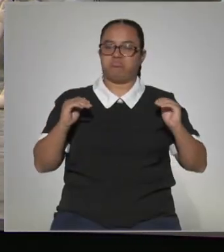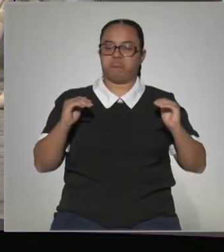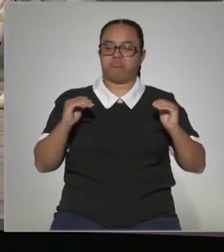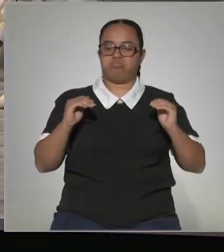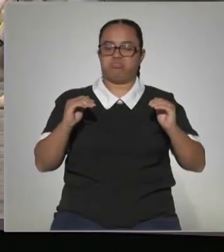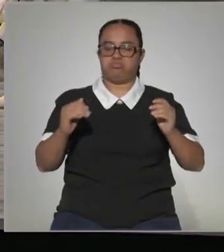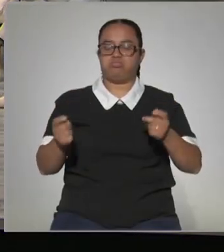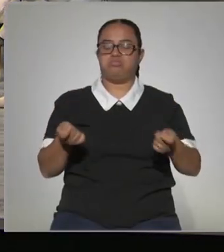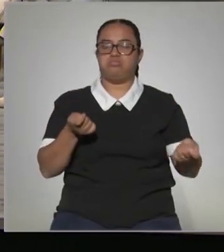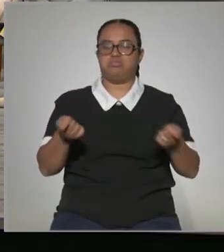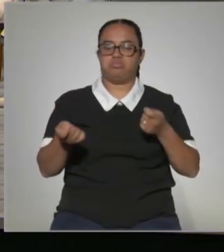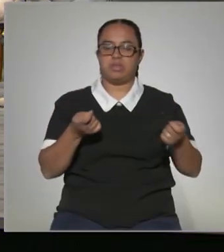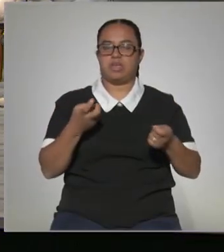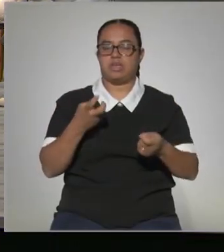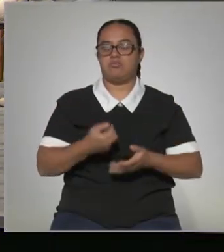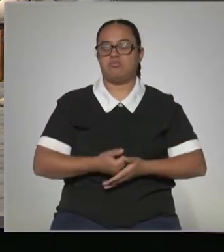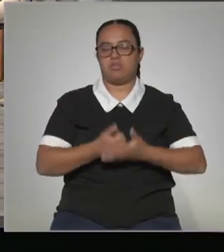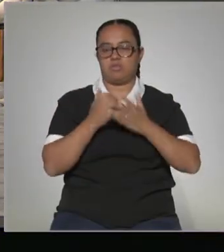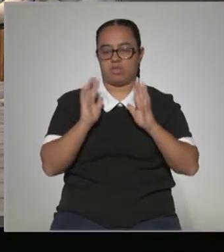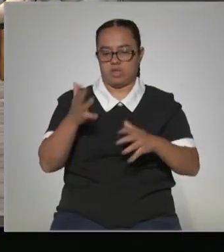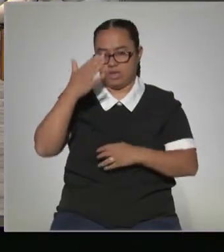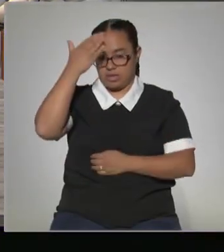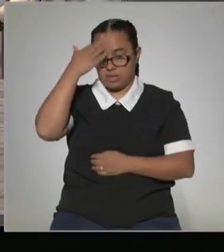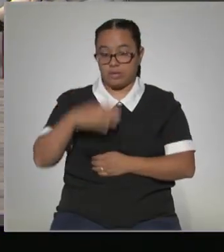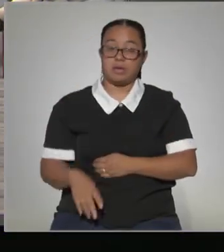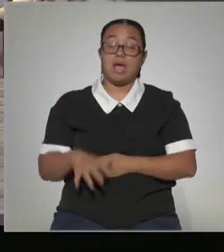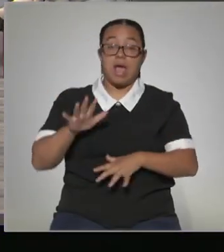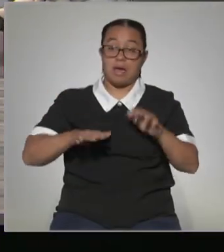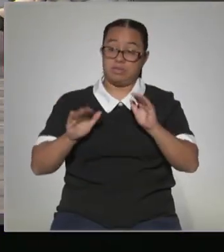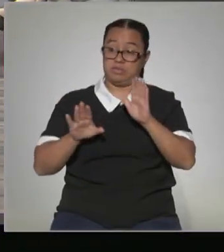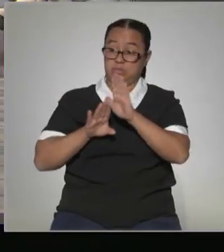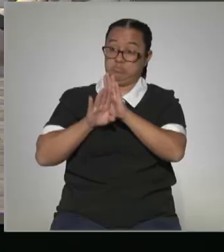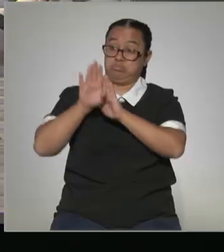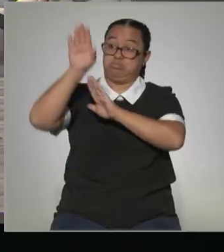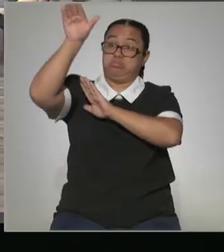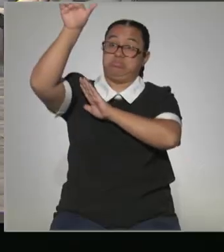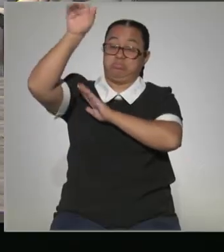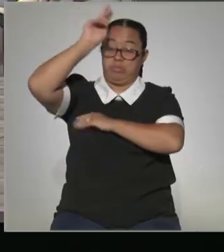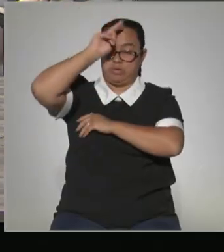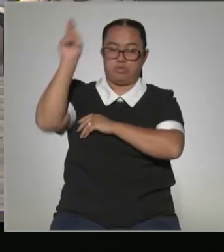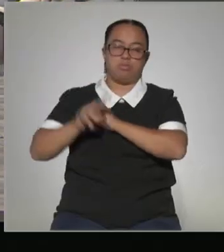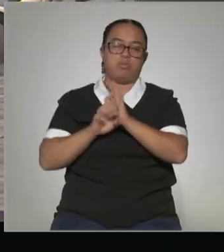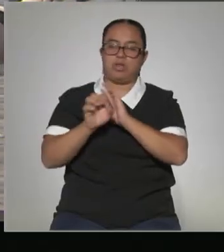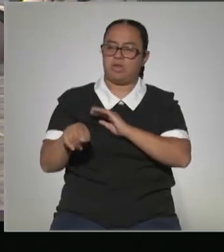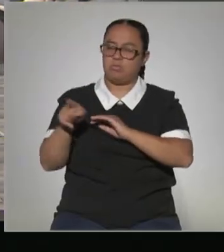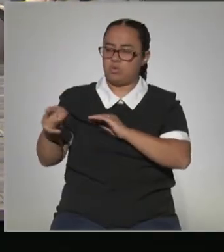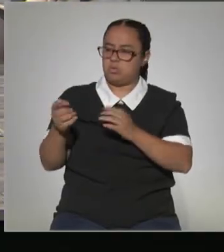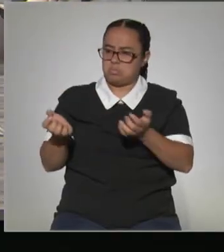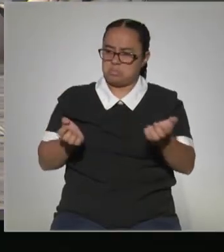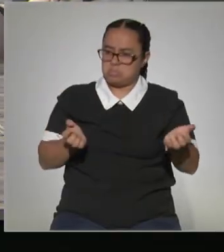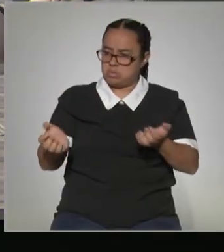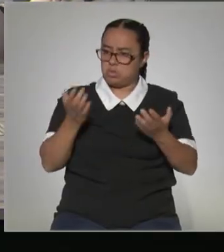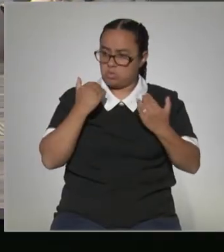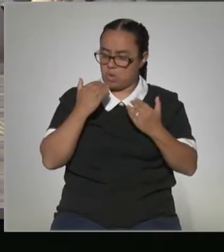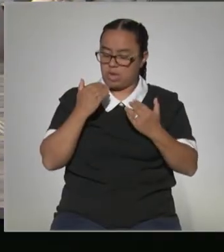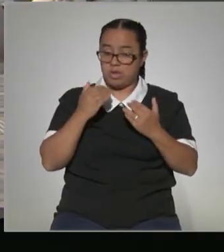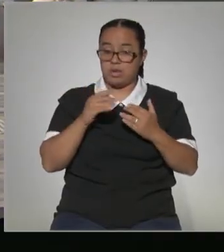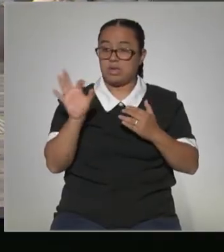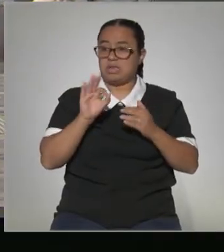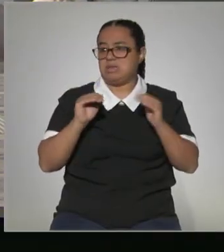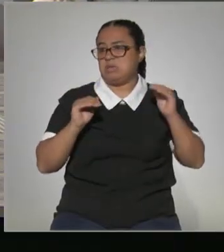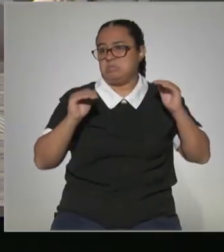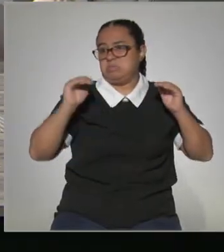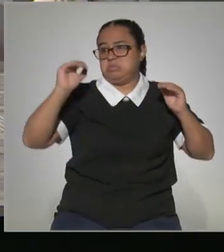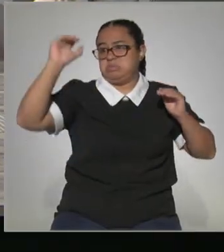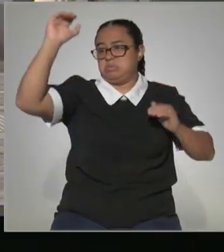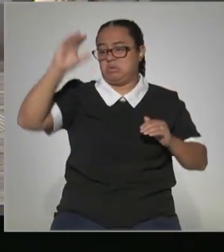largo plazo. Entonces va amortiguándolo, ¿no? Y entonces los picos, en lugar de una persona que no hace mucha actividad física, es probable que tenga picos más